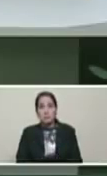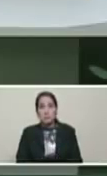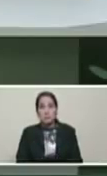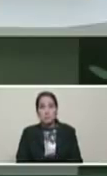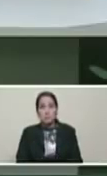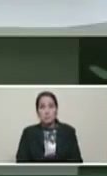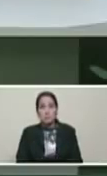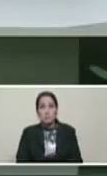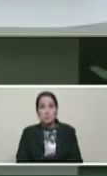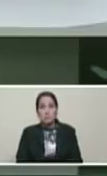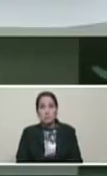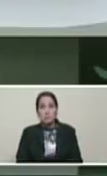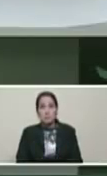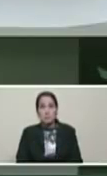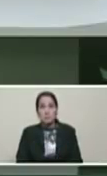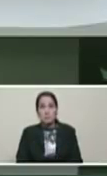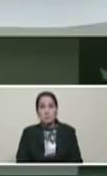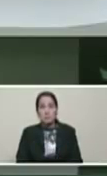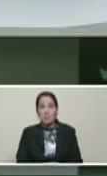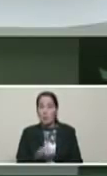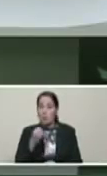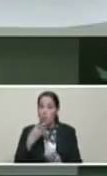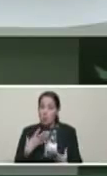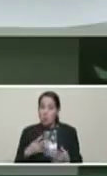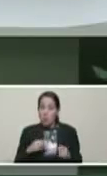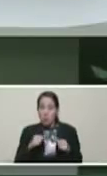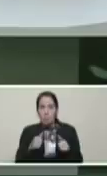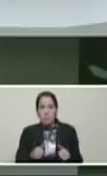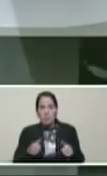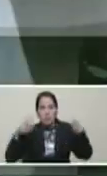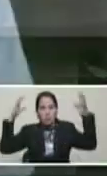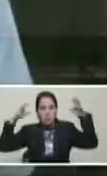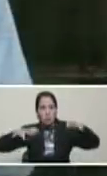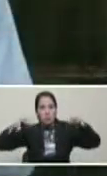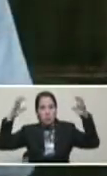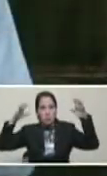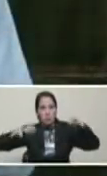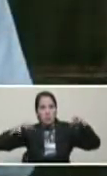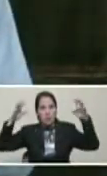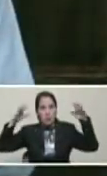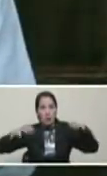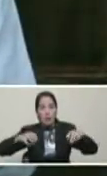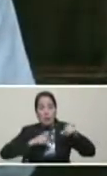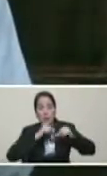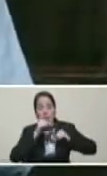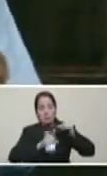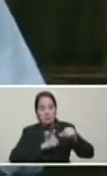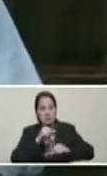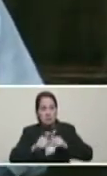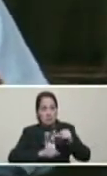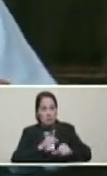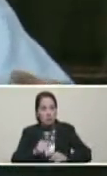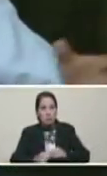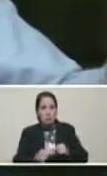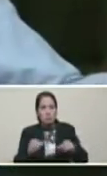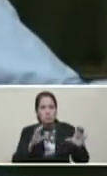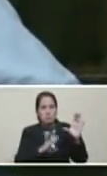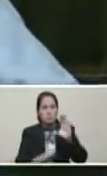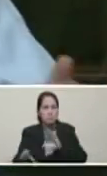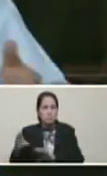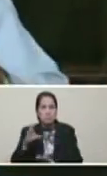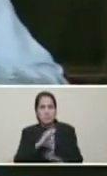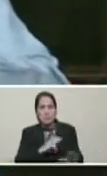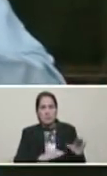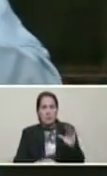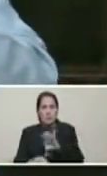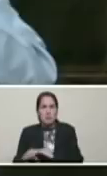bueno buen arranque de lluvias buen arranque del ciclo invierno llamado así de experto